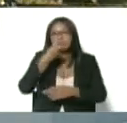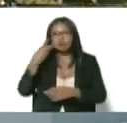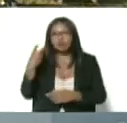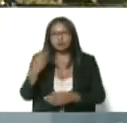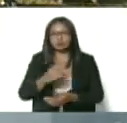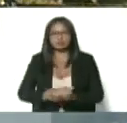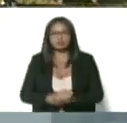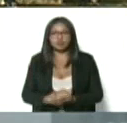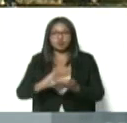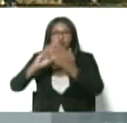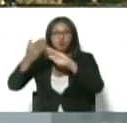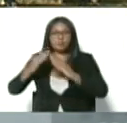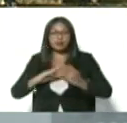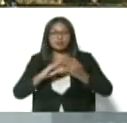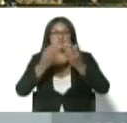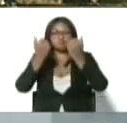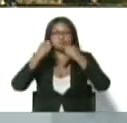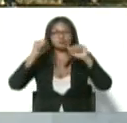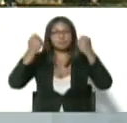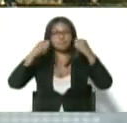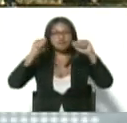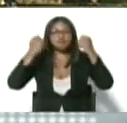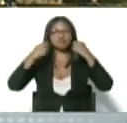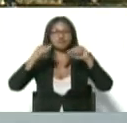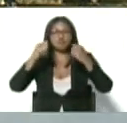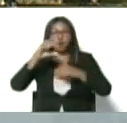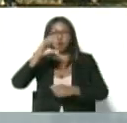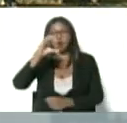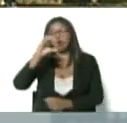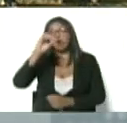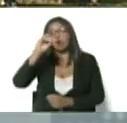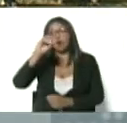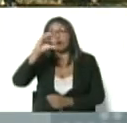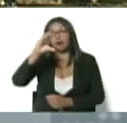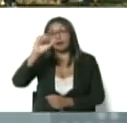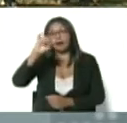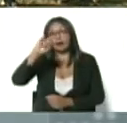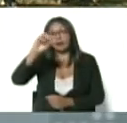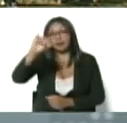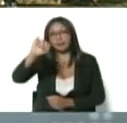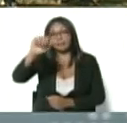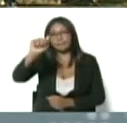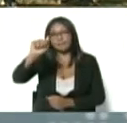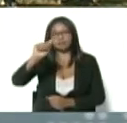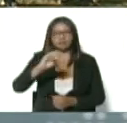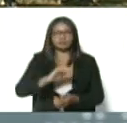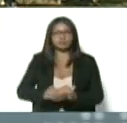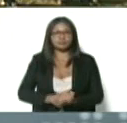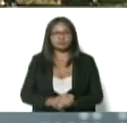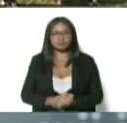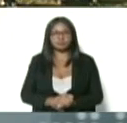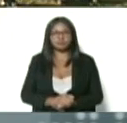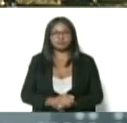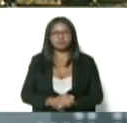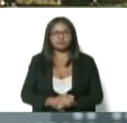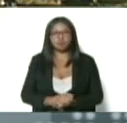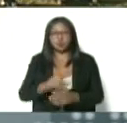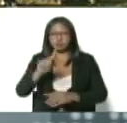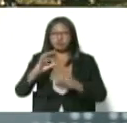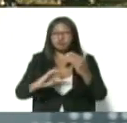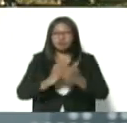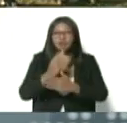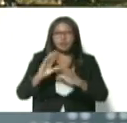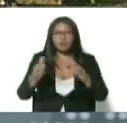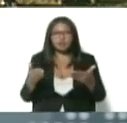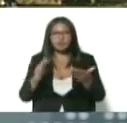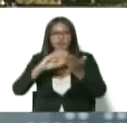comunidad terapéutica socialista o caimán una comunidad fundada por el comandante hugo chávez una comunidad